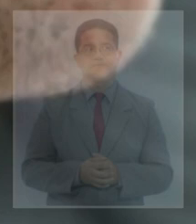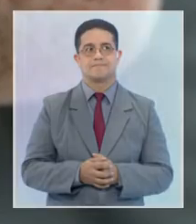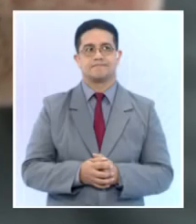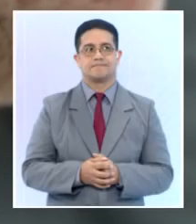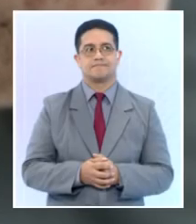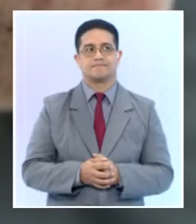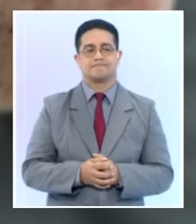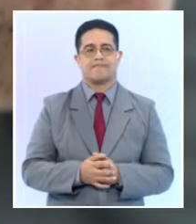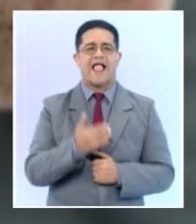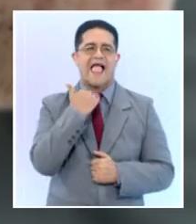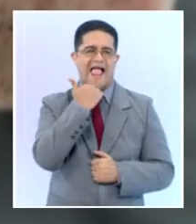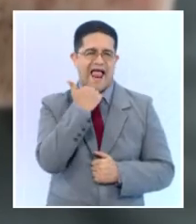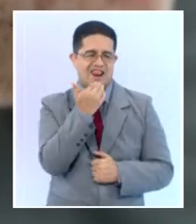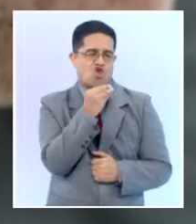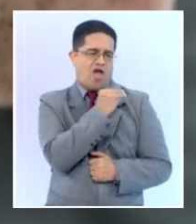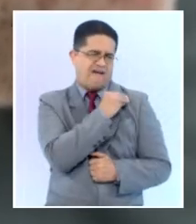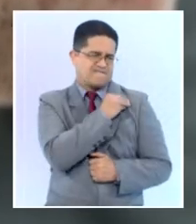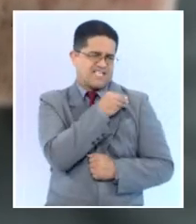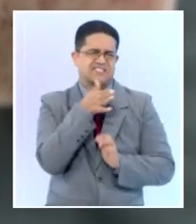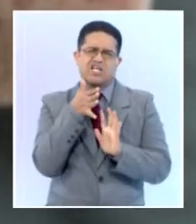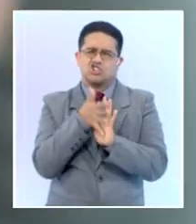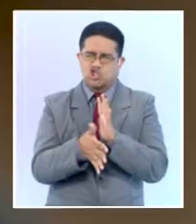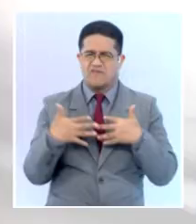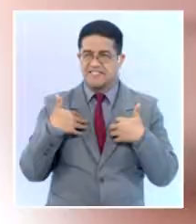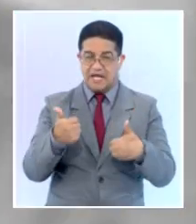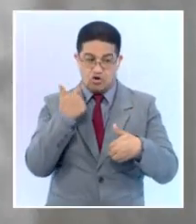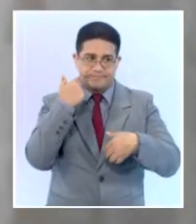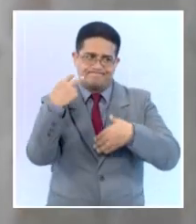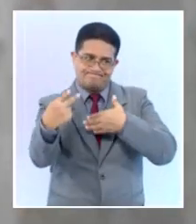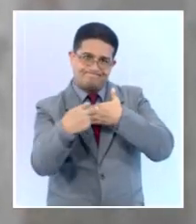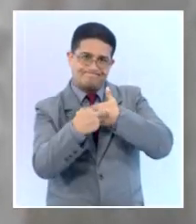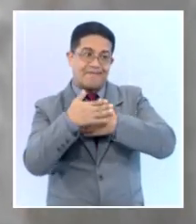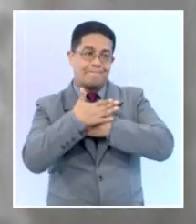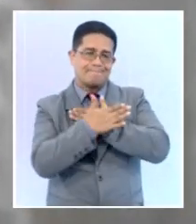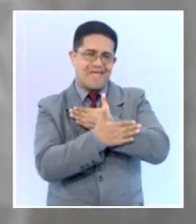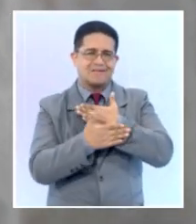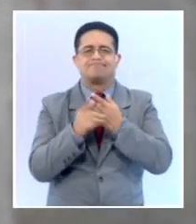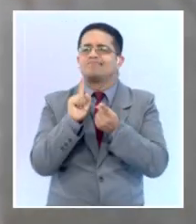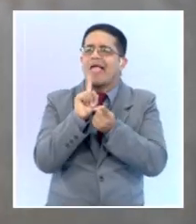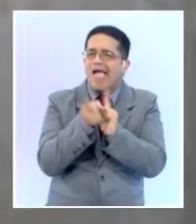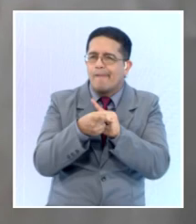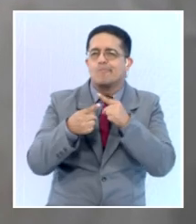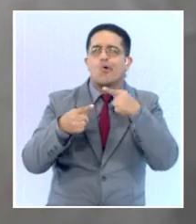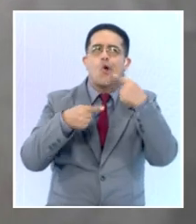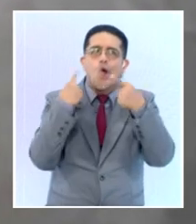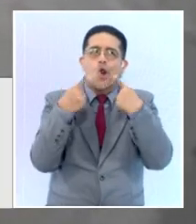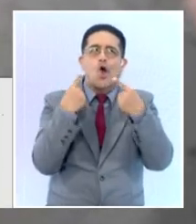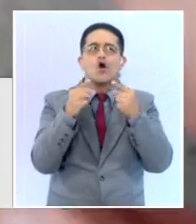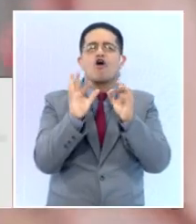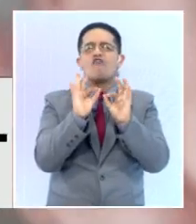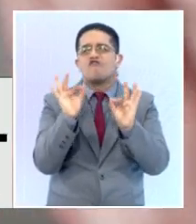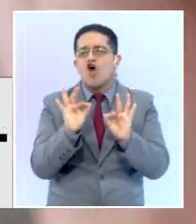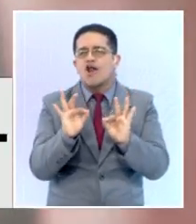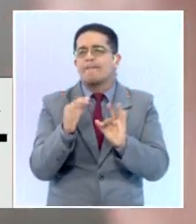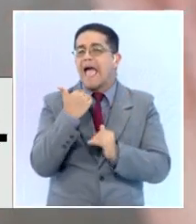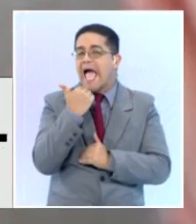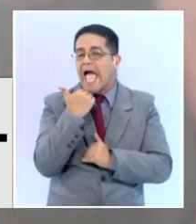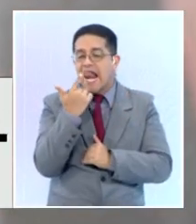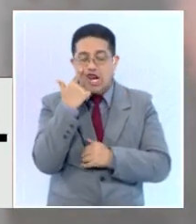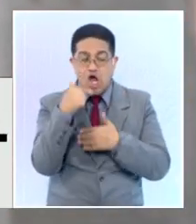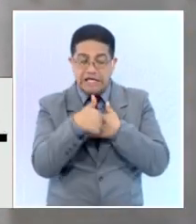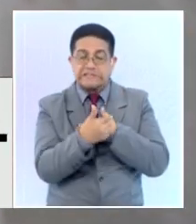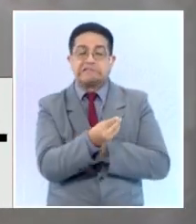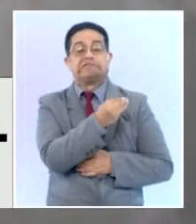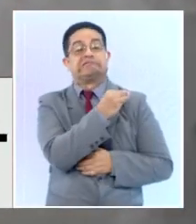un indicador vital de la salud general es la piel cambios en su coloración textura o apariencia pueden ser